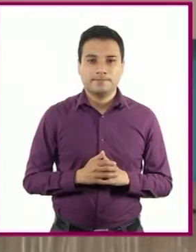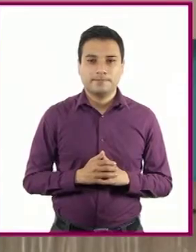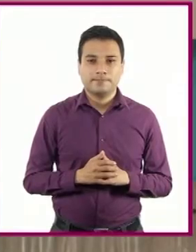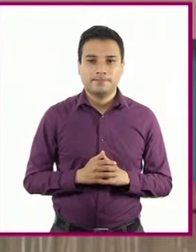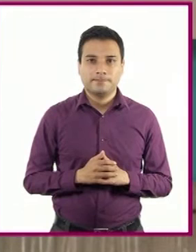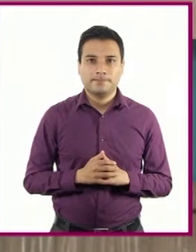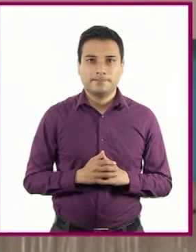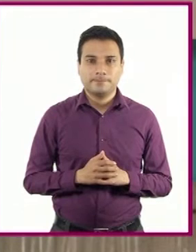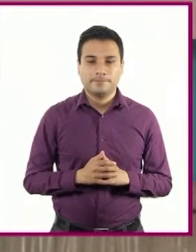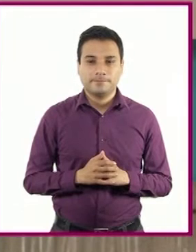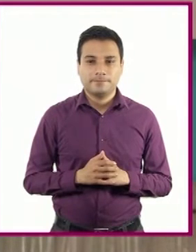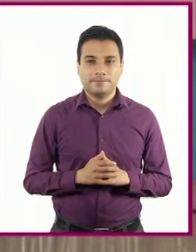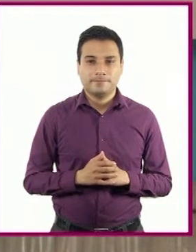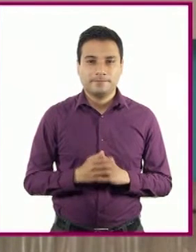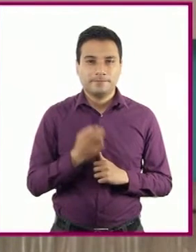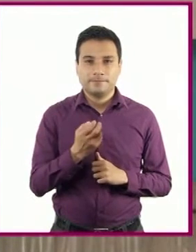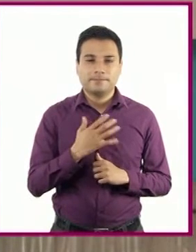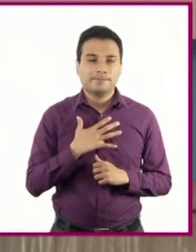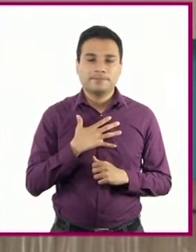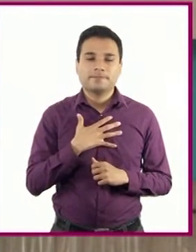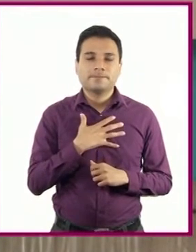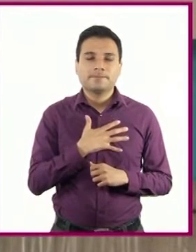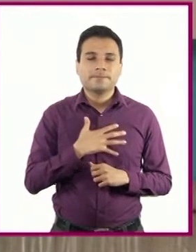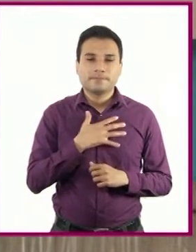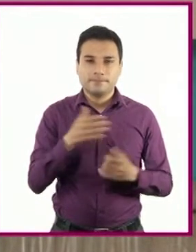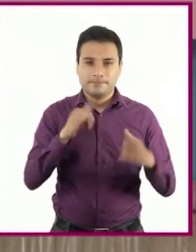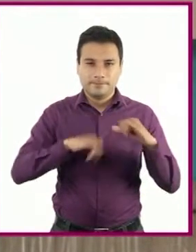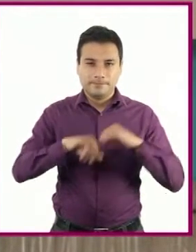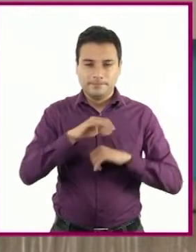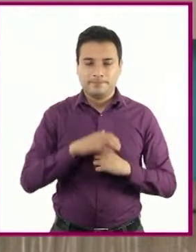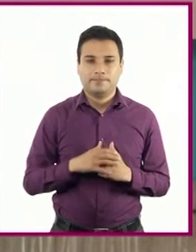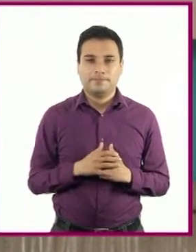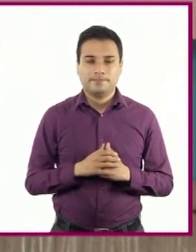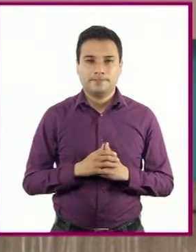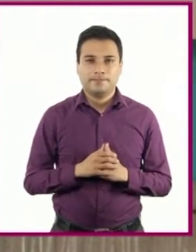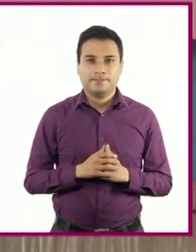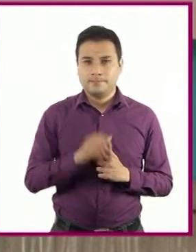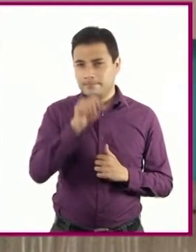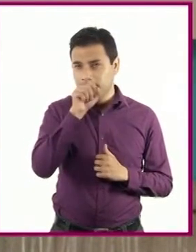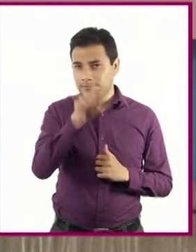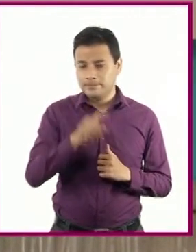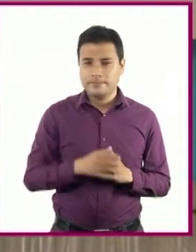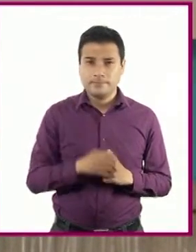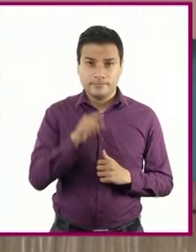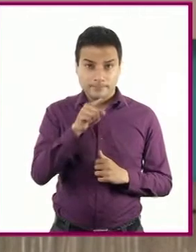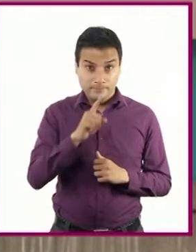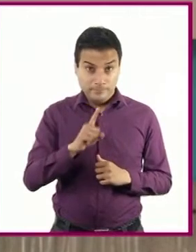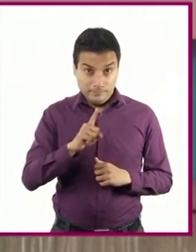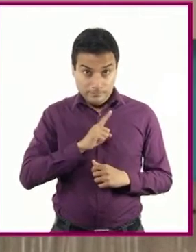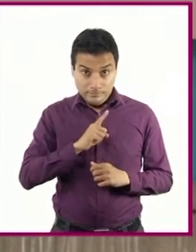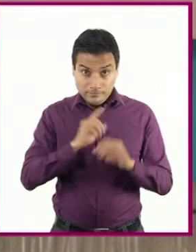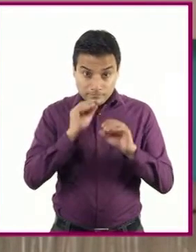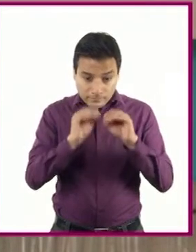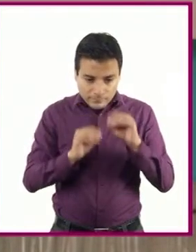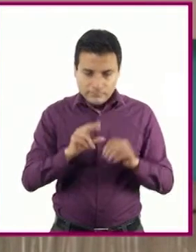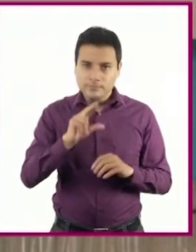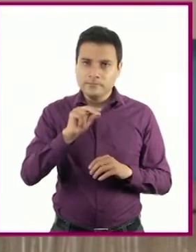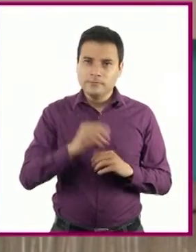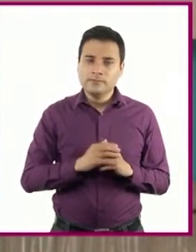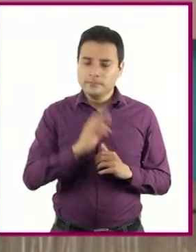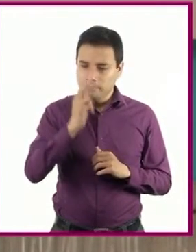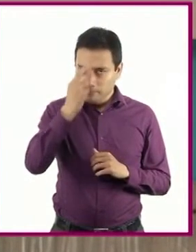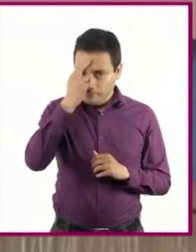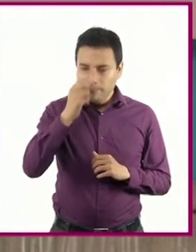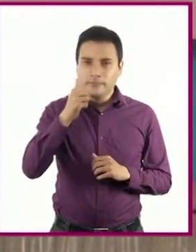Esto es una práctica experimental, pero además es una práctica que se recomienda no realicen solos en casa. Recuerden